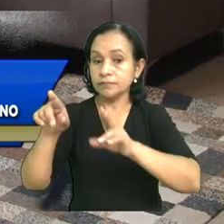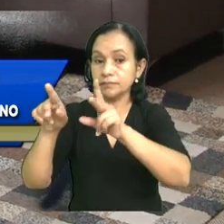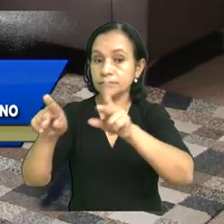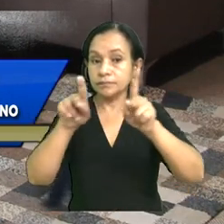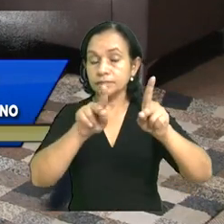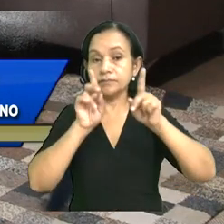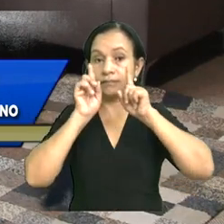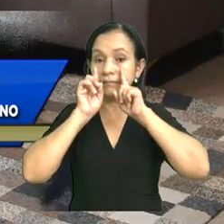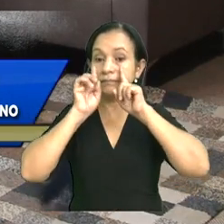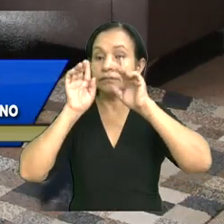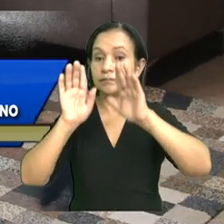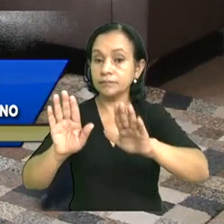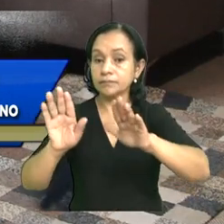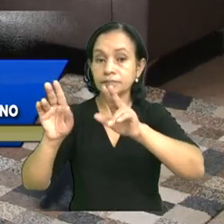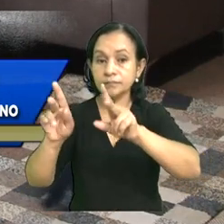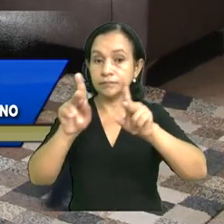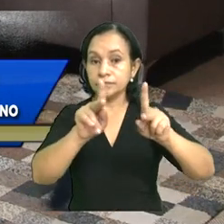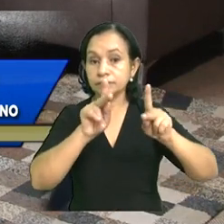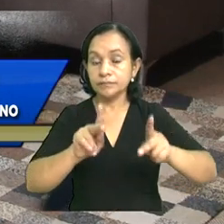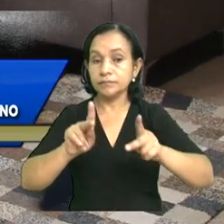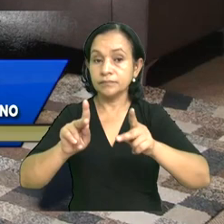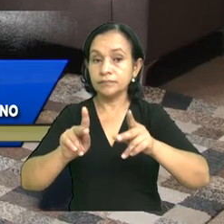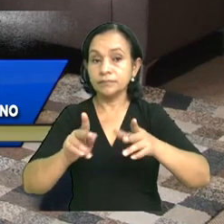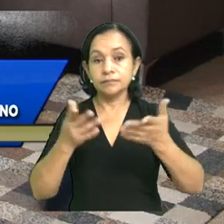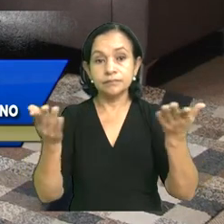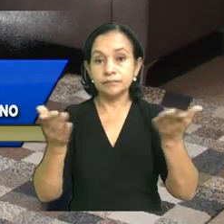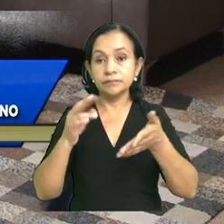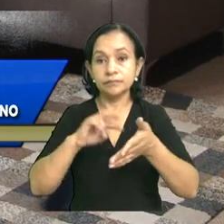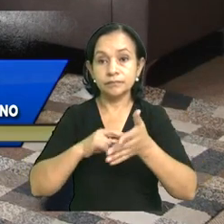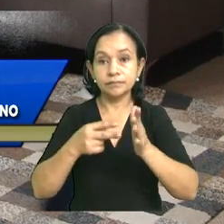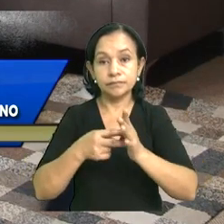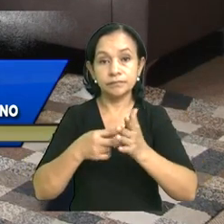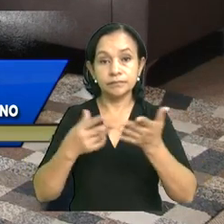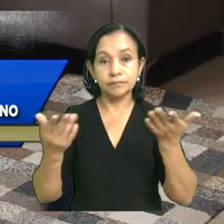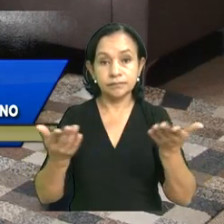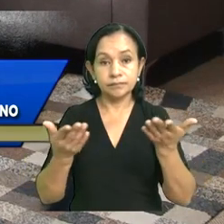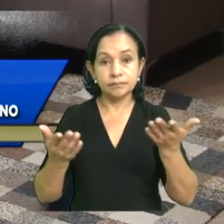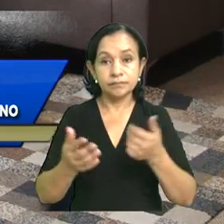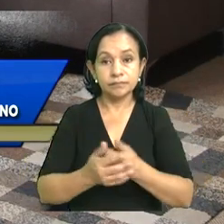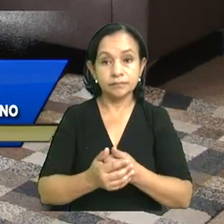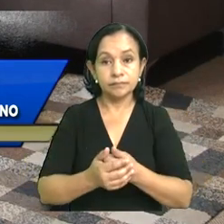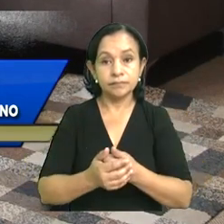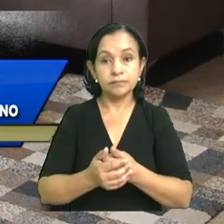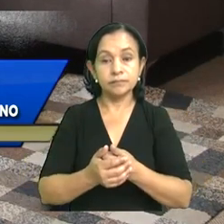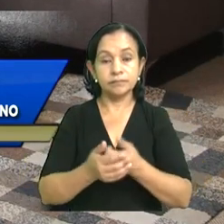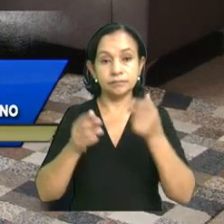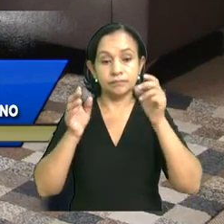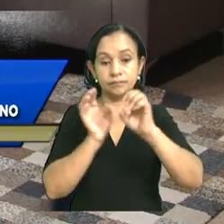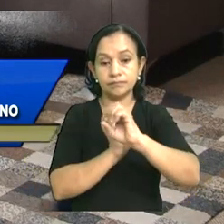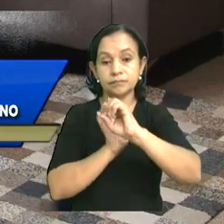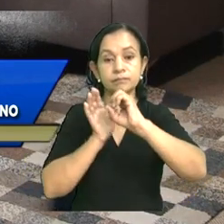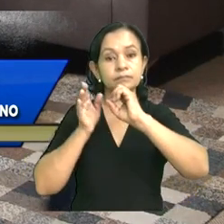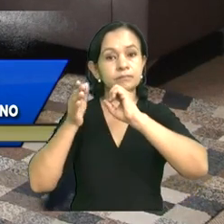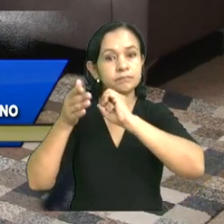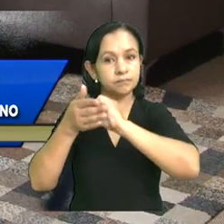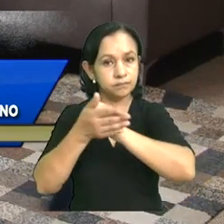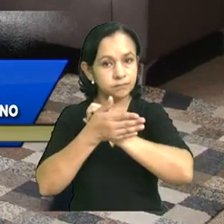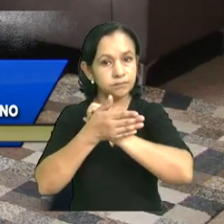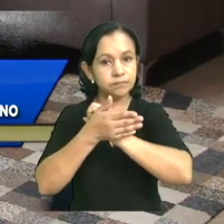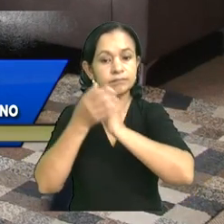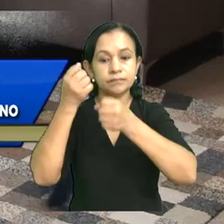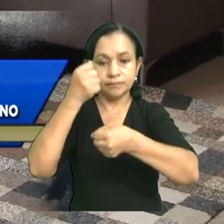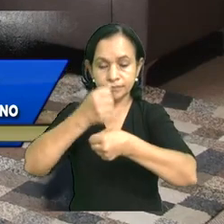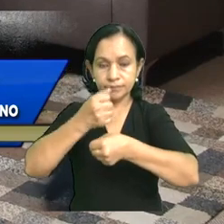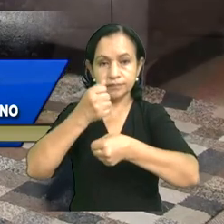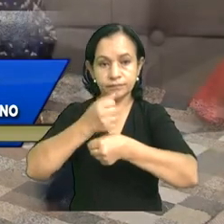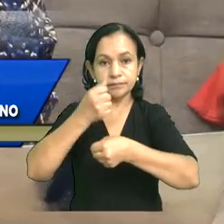La protección de ellos en el sentido de protegerse por el tema del coronavirus, entonces también se ha trabajado